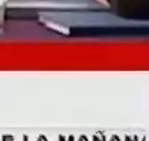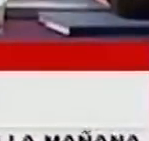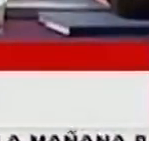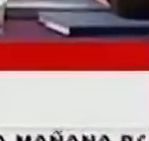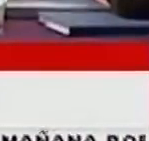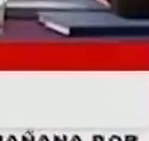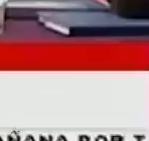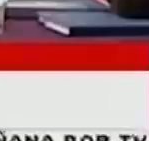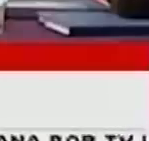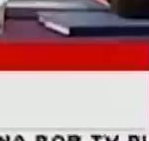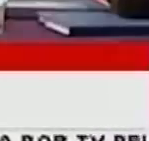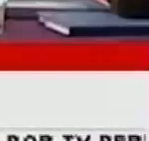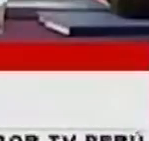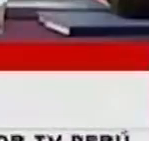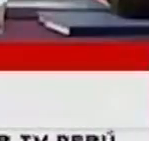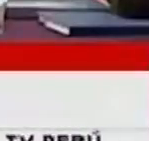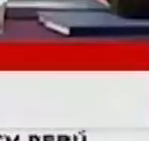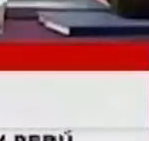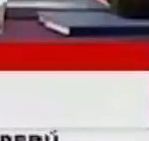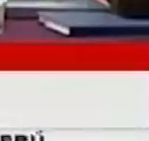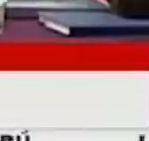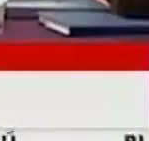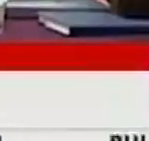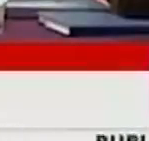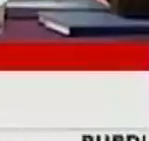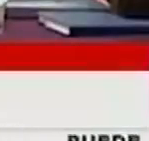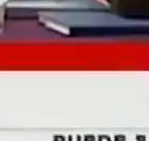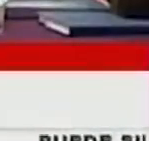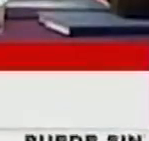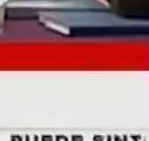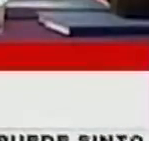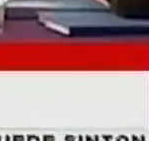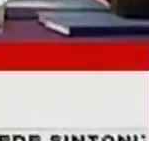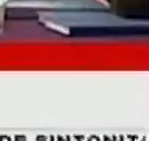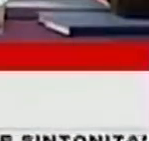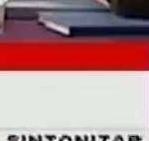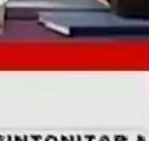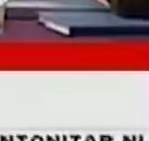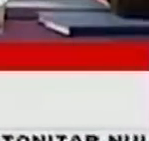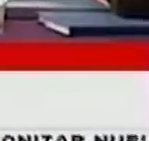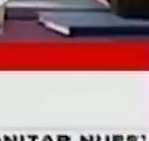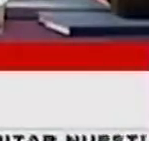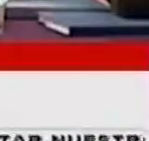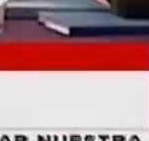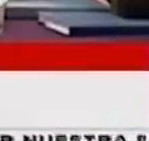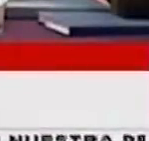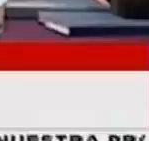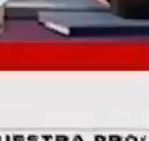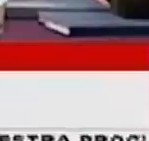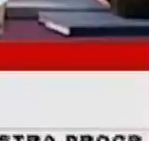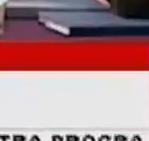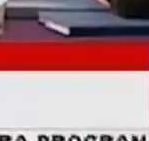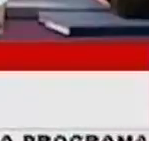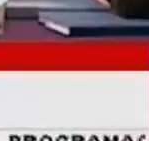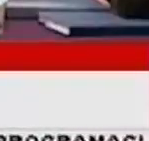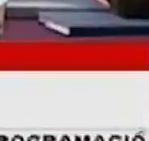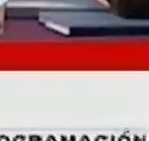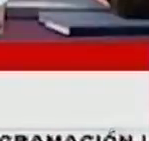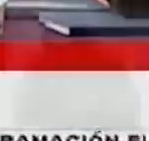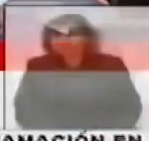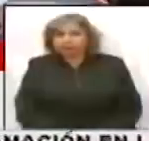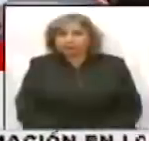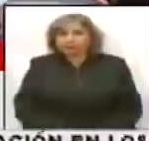este esfuerzo de los lineamientos que justamente ha sido también materia de otra discusión por redes sociales, de